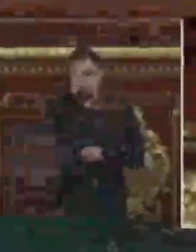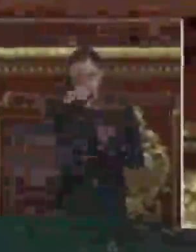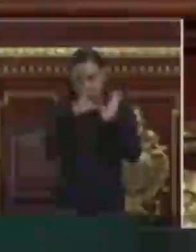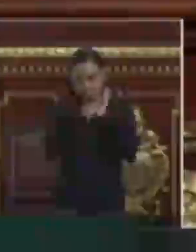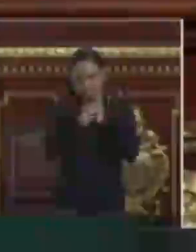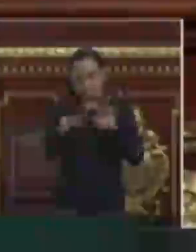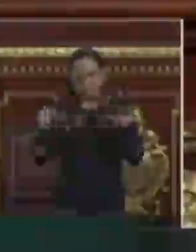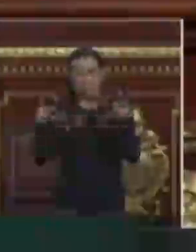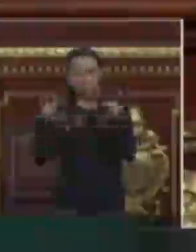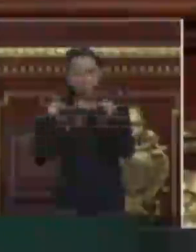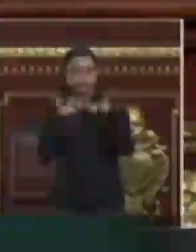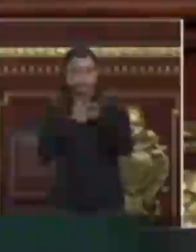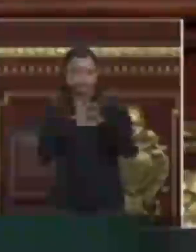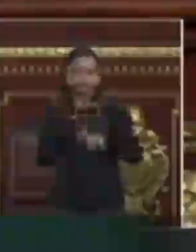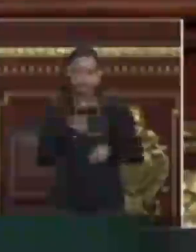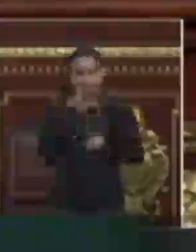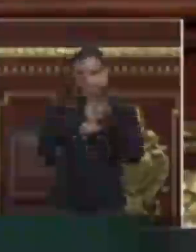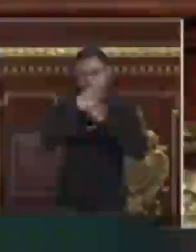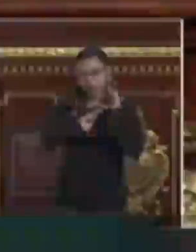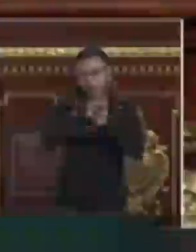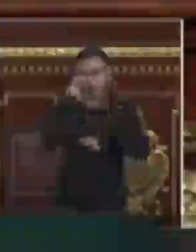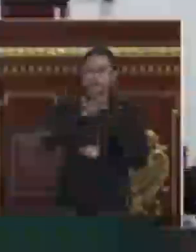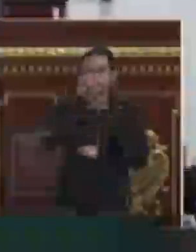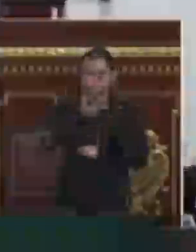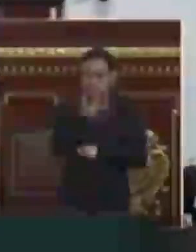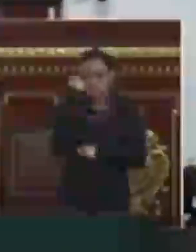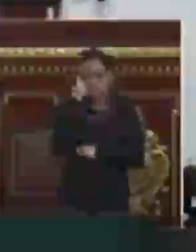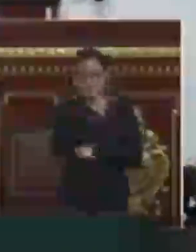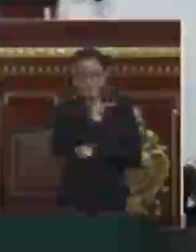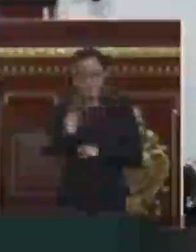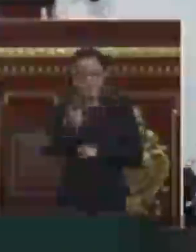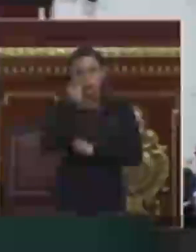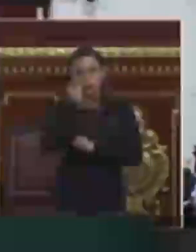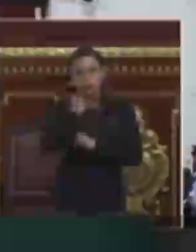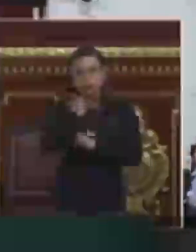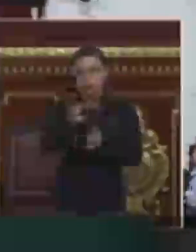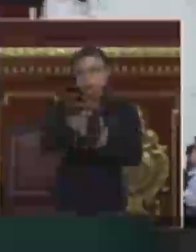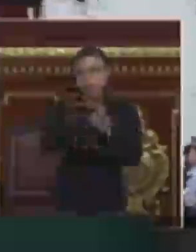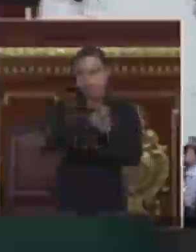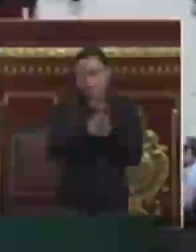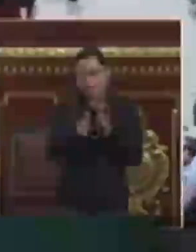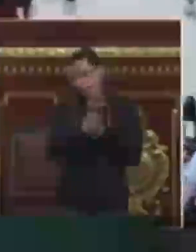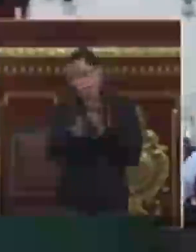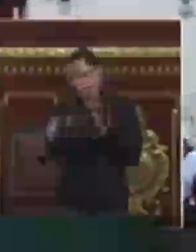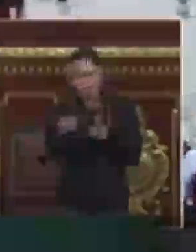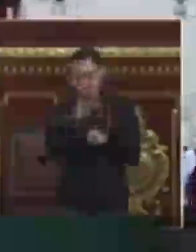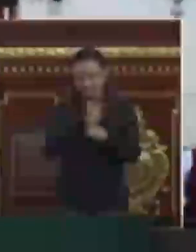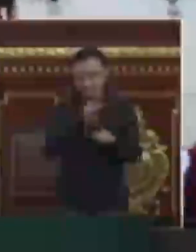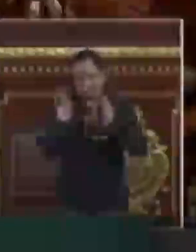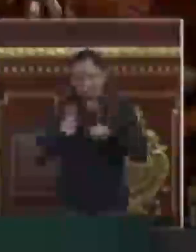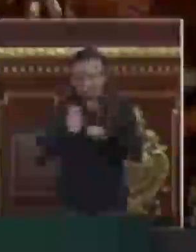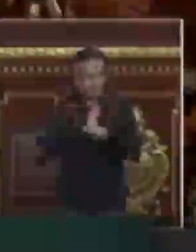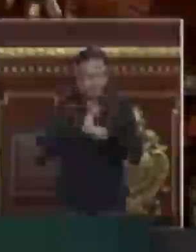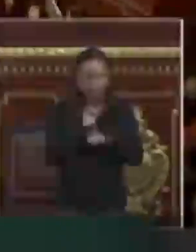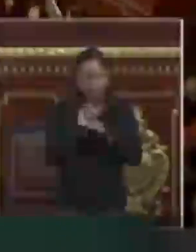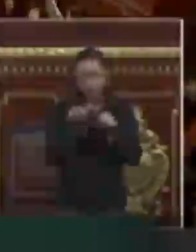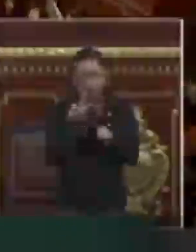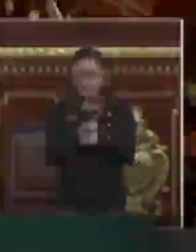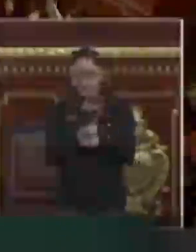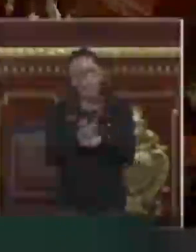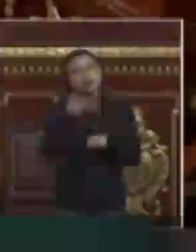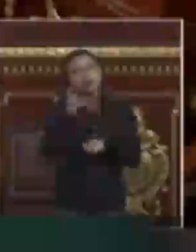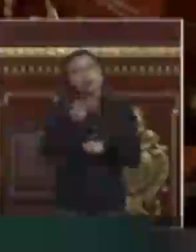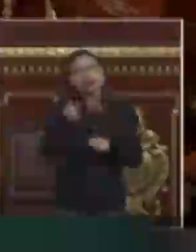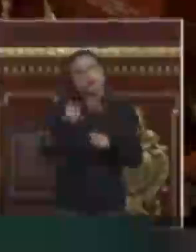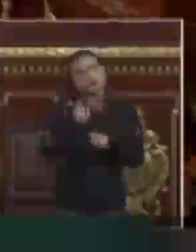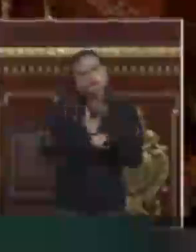La diputada Ana Villagrán Villasana propuso un exhorto a las personas titulares de las 16 alcaldías de la Ciudad de México para que garanticen la